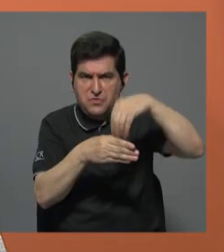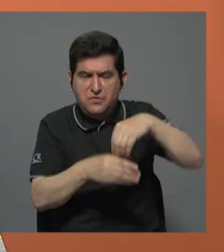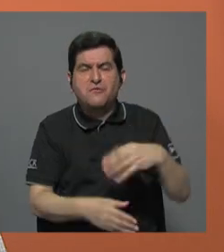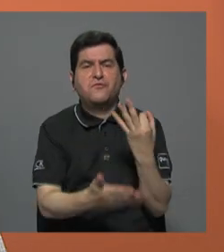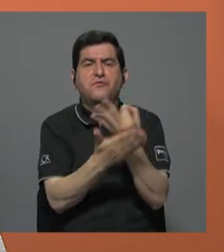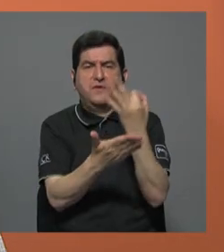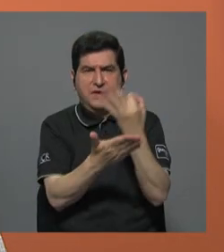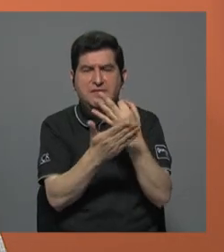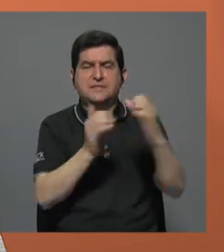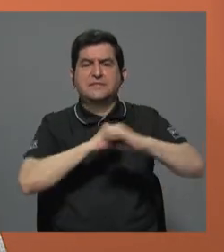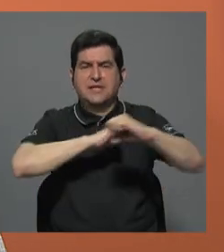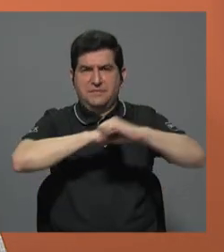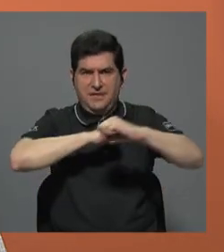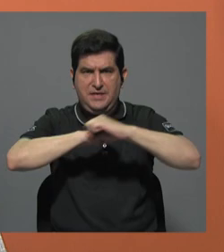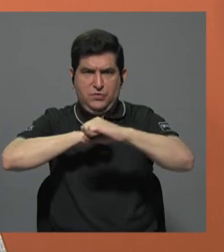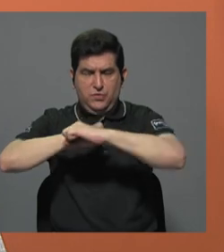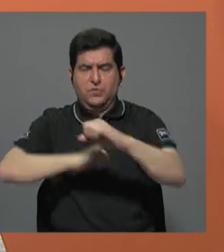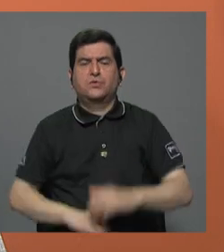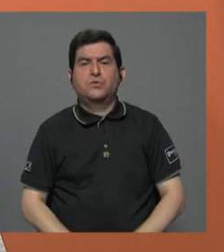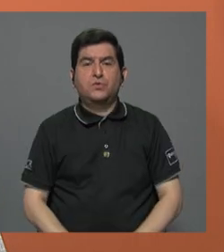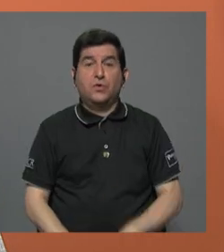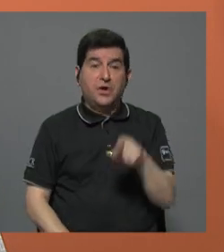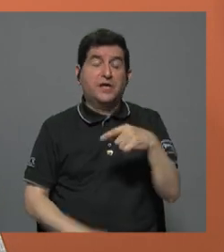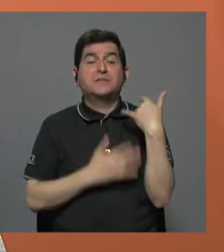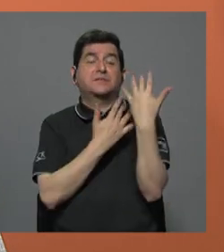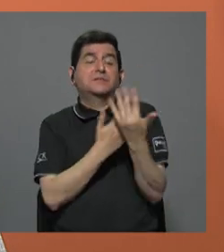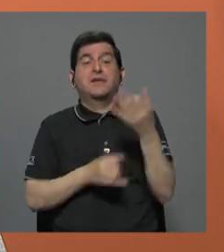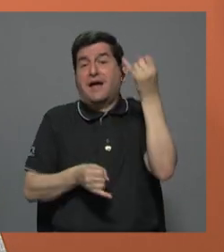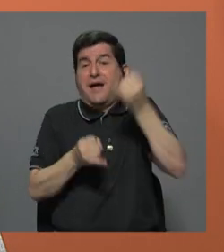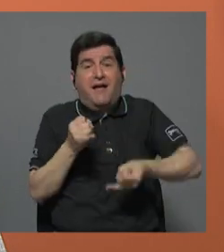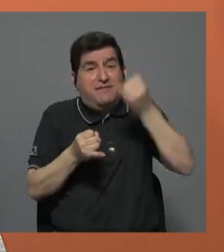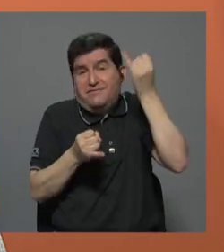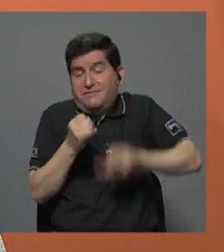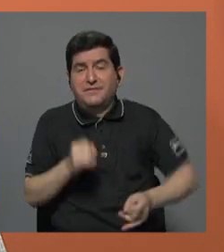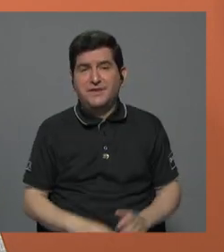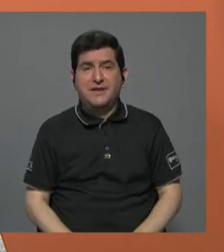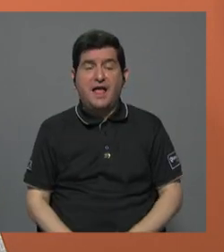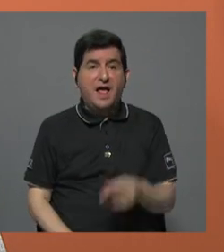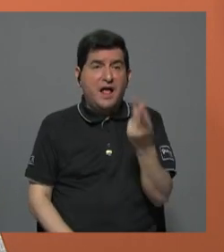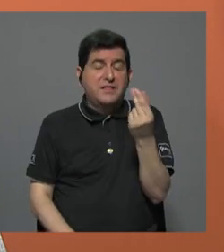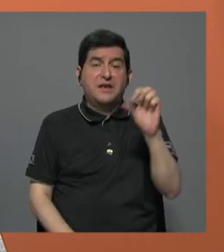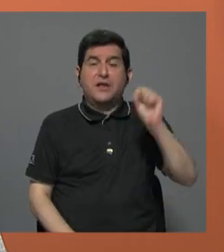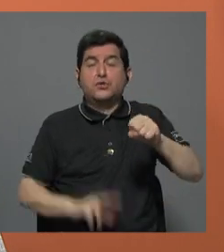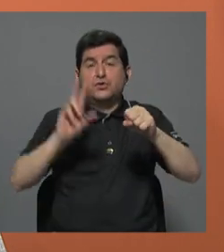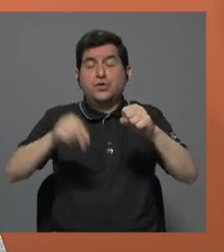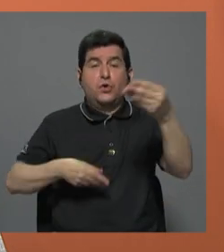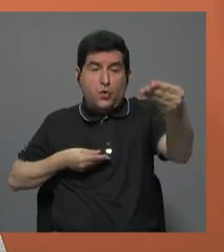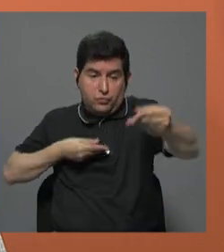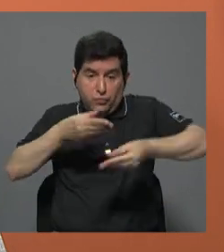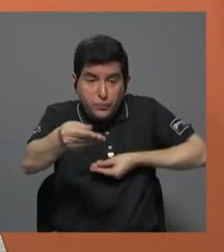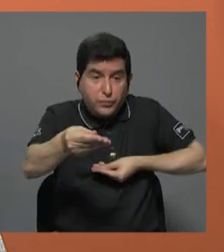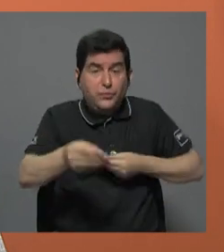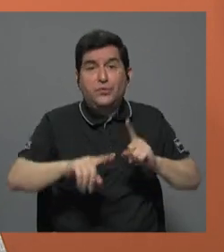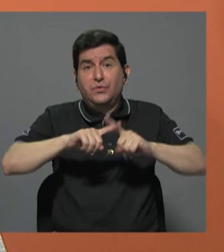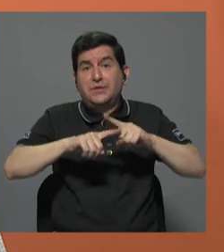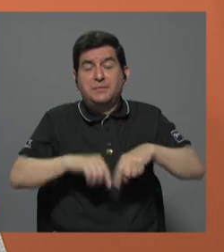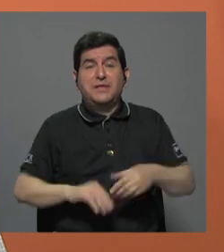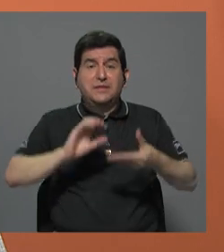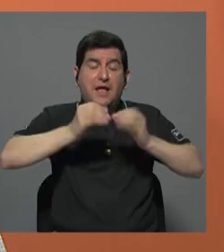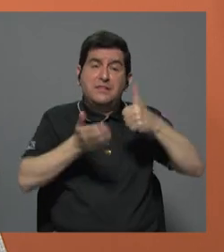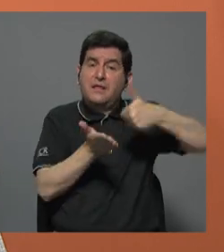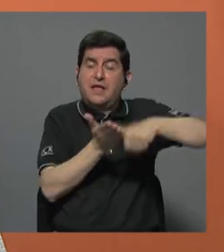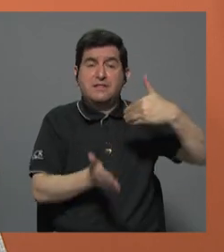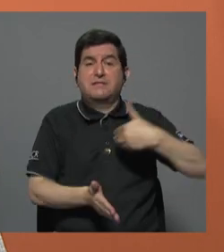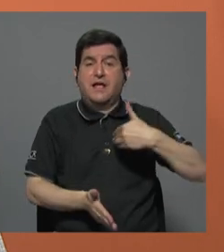financiarse durante esa campaña los gastos de campaña que pues es una espectativa porque al final de cuentas ese dinero puede ser 1 reembolsado era dependiendo de la cantidad de votos